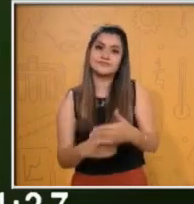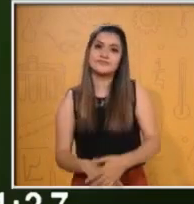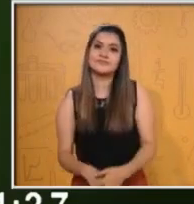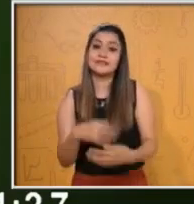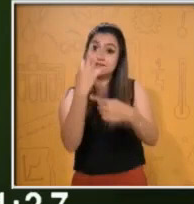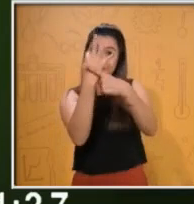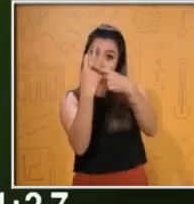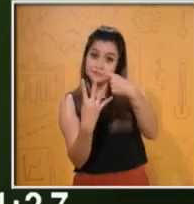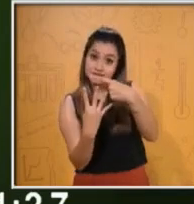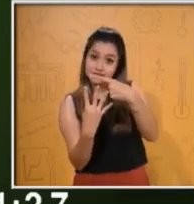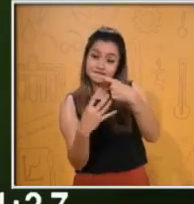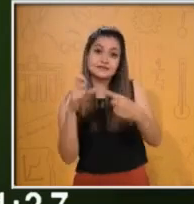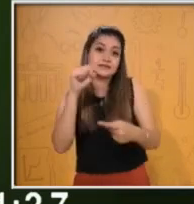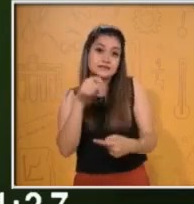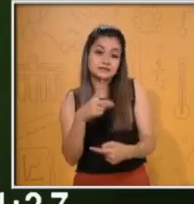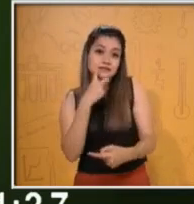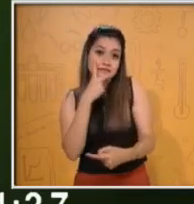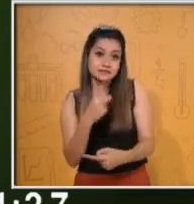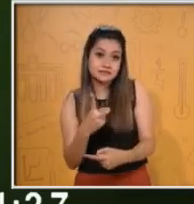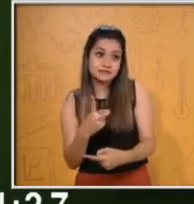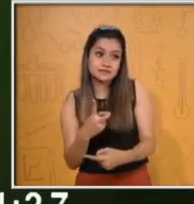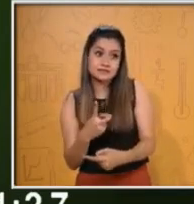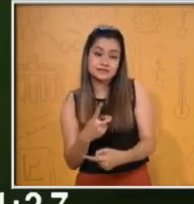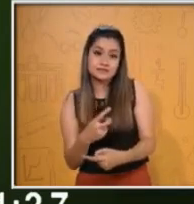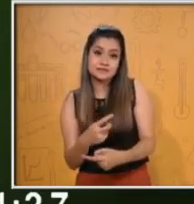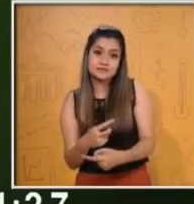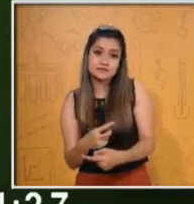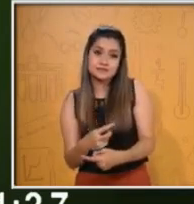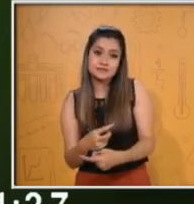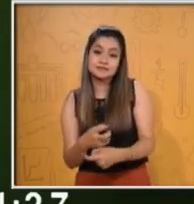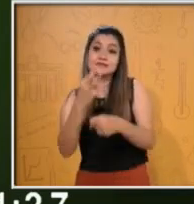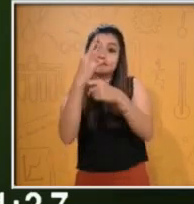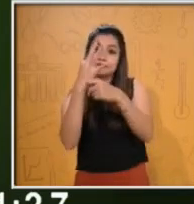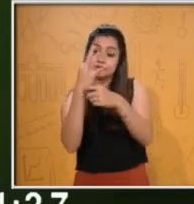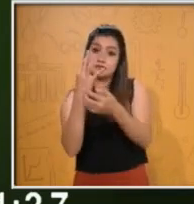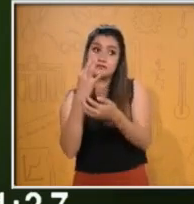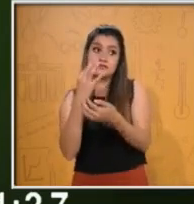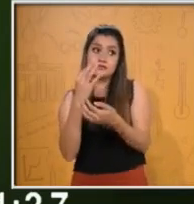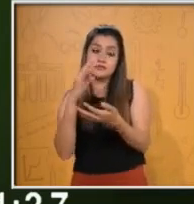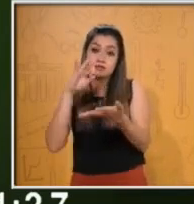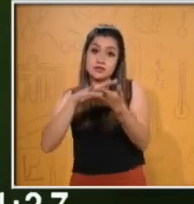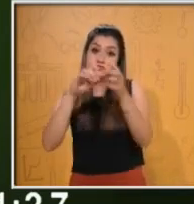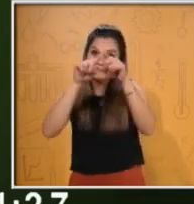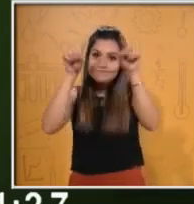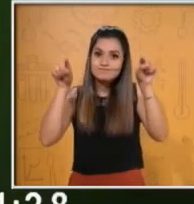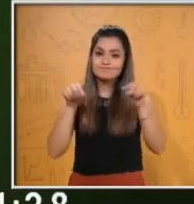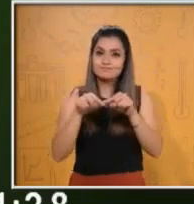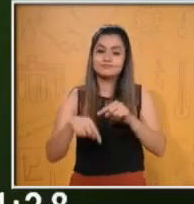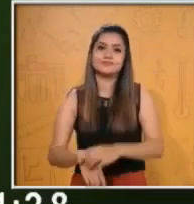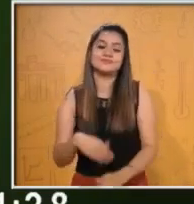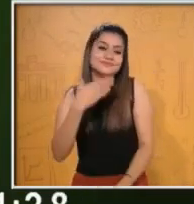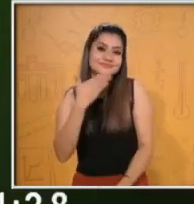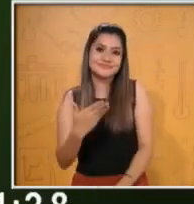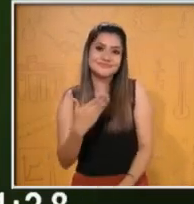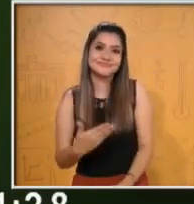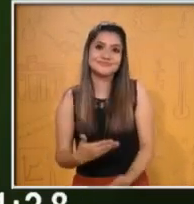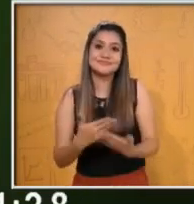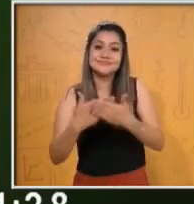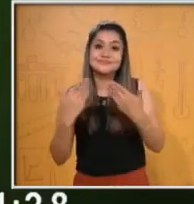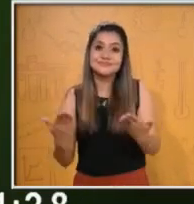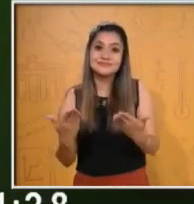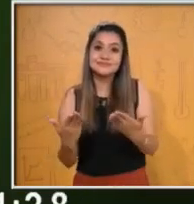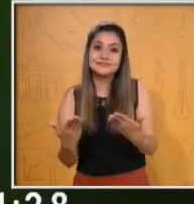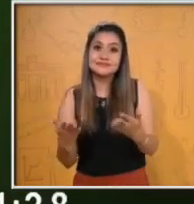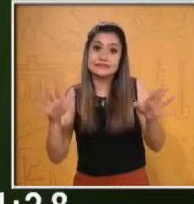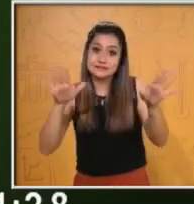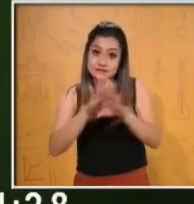3 cuartos te dice que vas a obtener la tercera parte de esa fracción. Muy bien. Ahora vamos a hacer lo contrario,